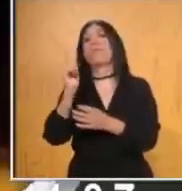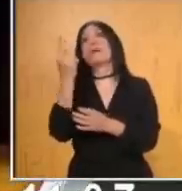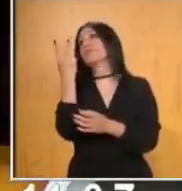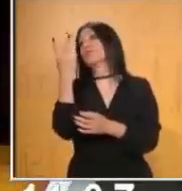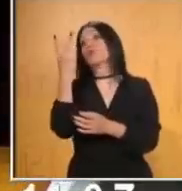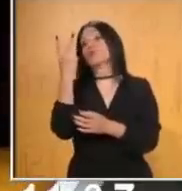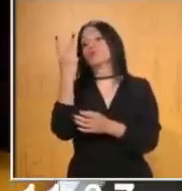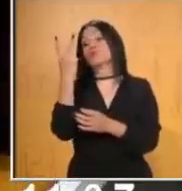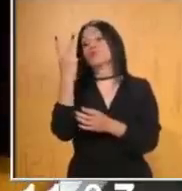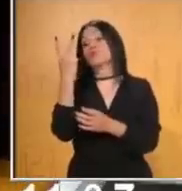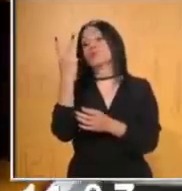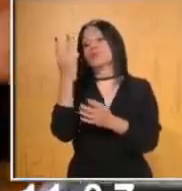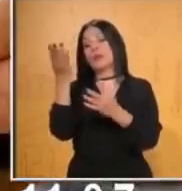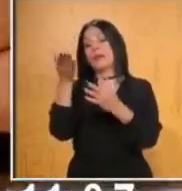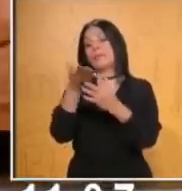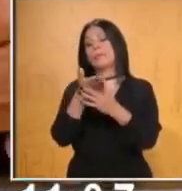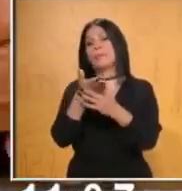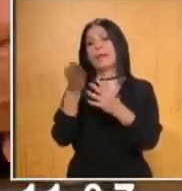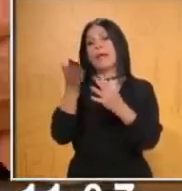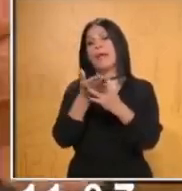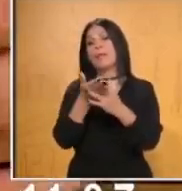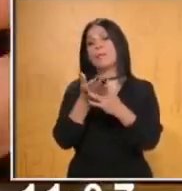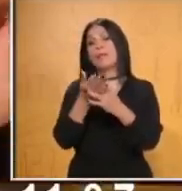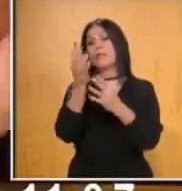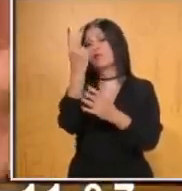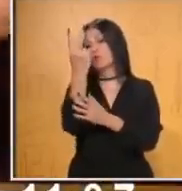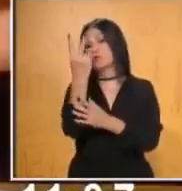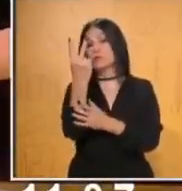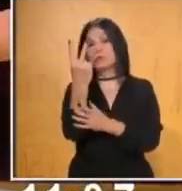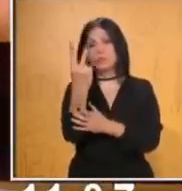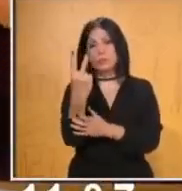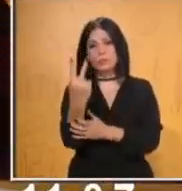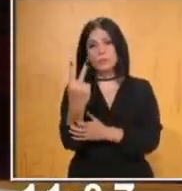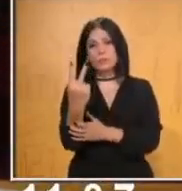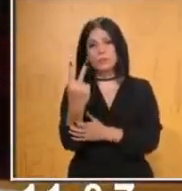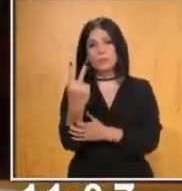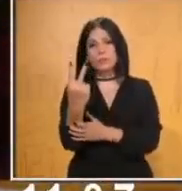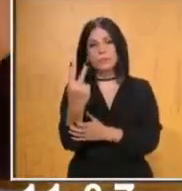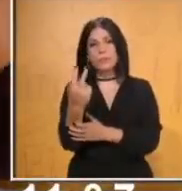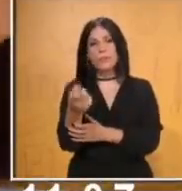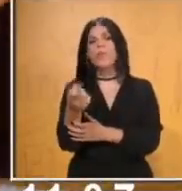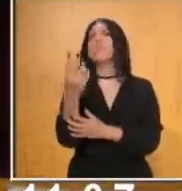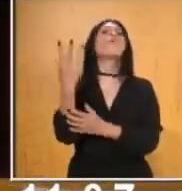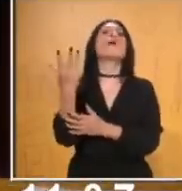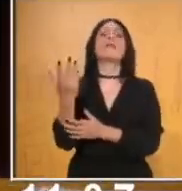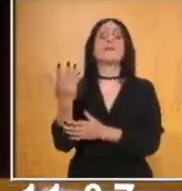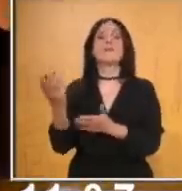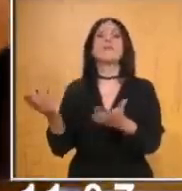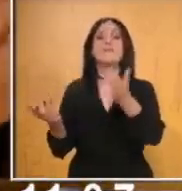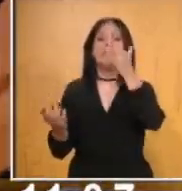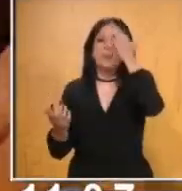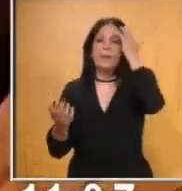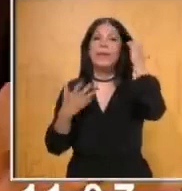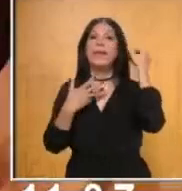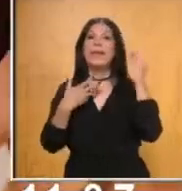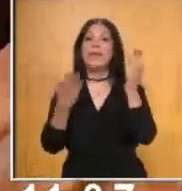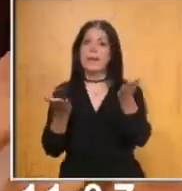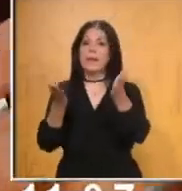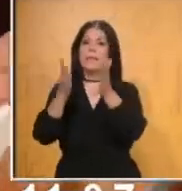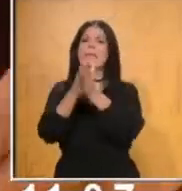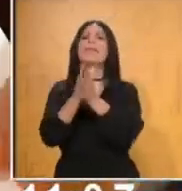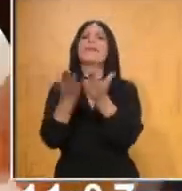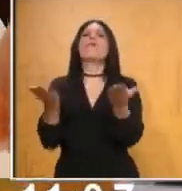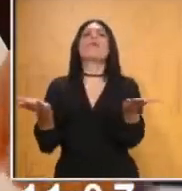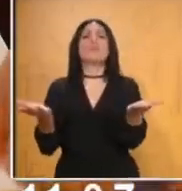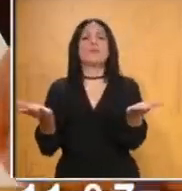partes iguales, si nos damos cuenta, tenemos el círculo aquí, lo doblamos, tenemos dos partes iguales. Se dice